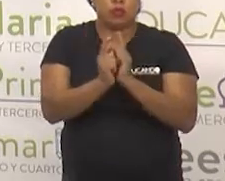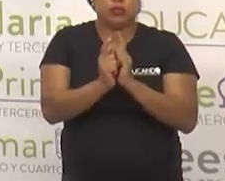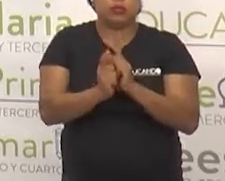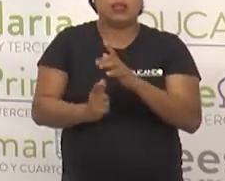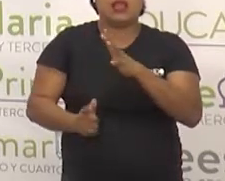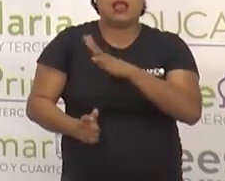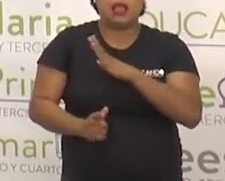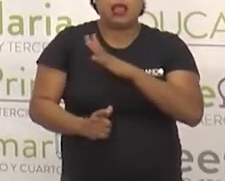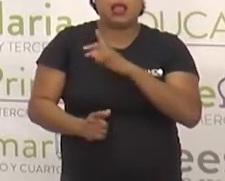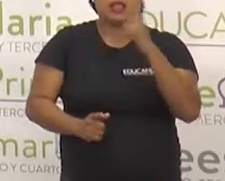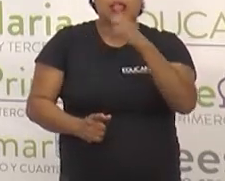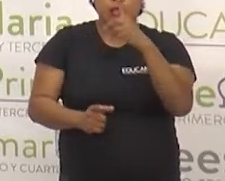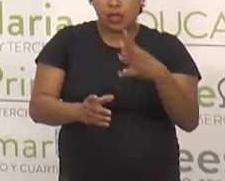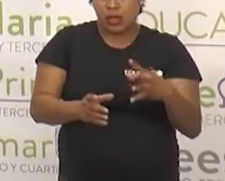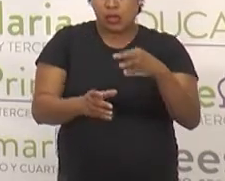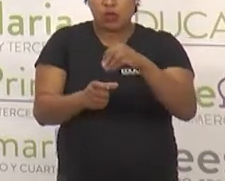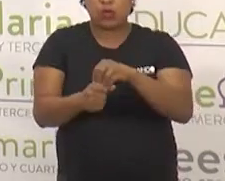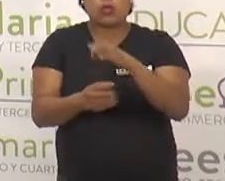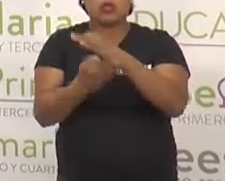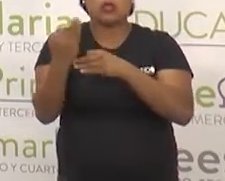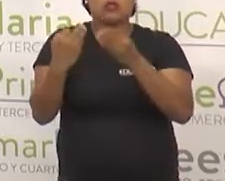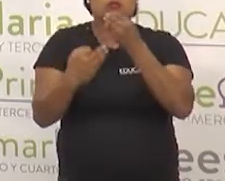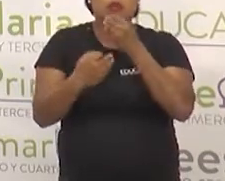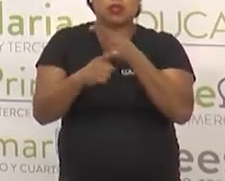grupos que